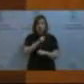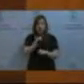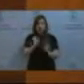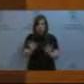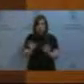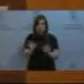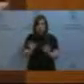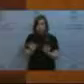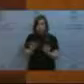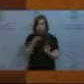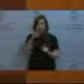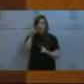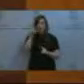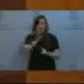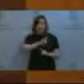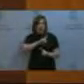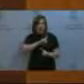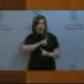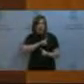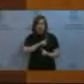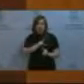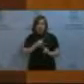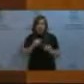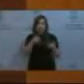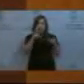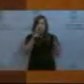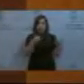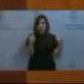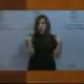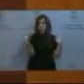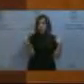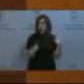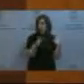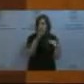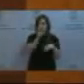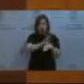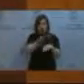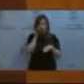encomendados a la guardería, y no responsabilizo a usted porque no era consejera